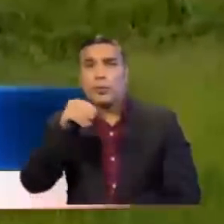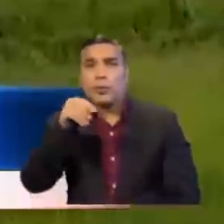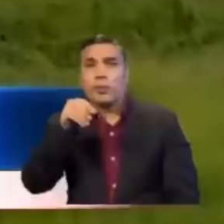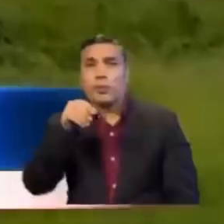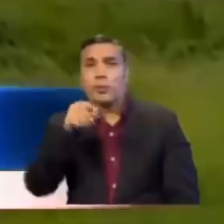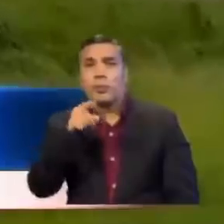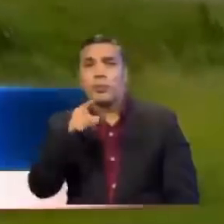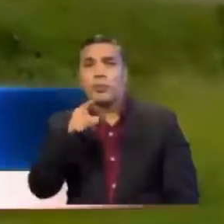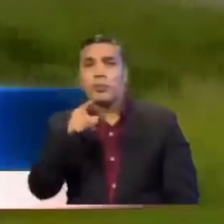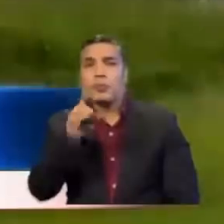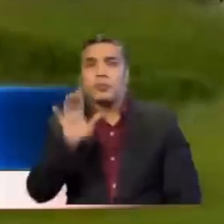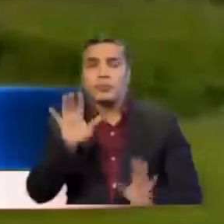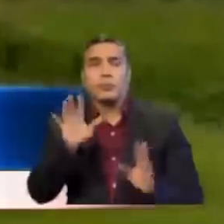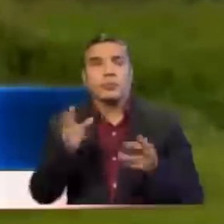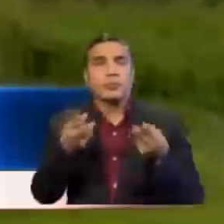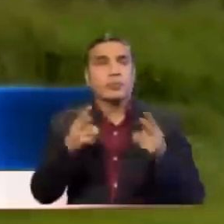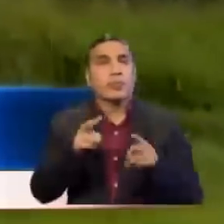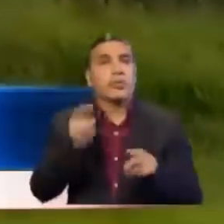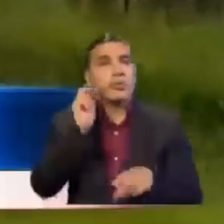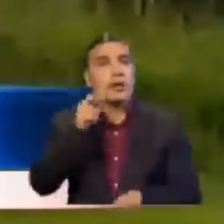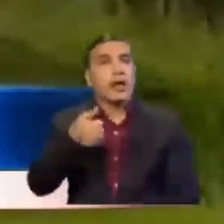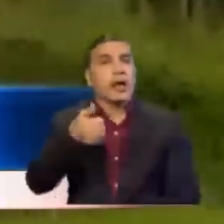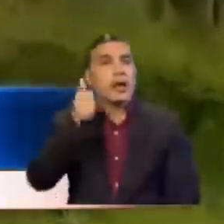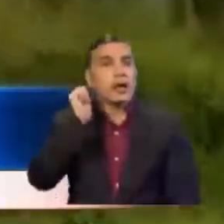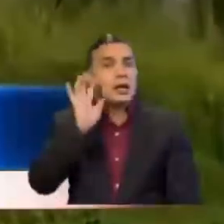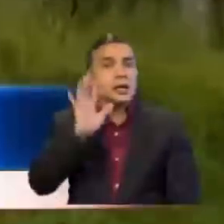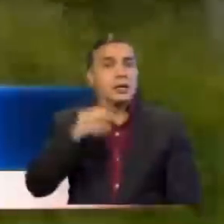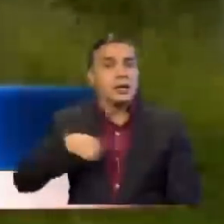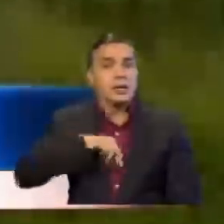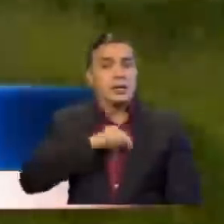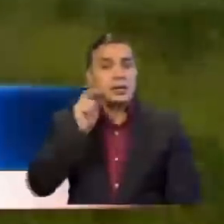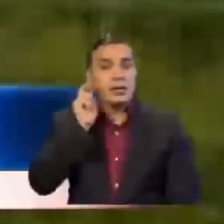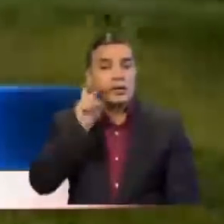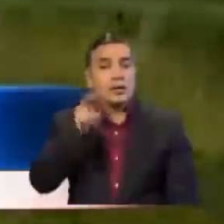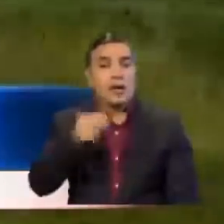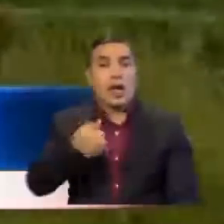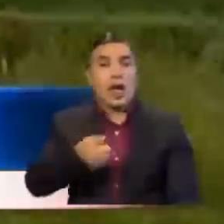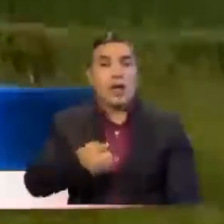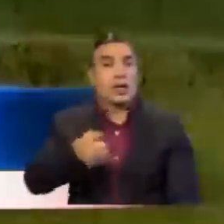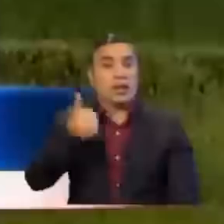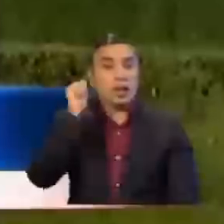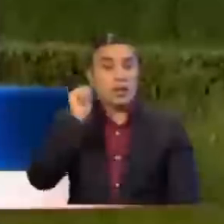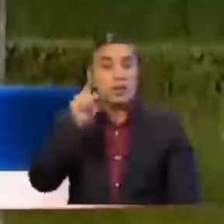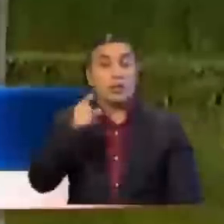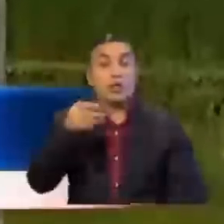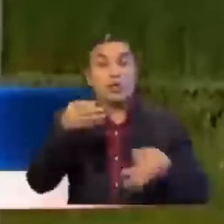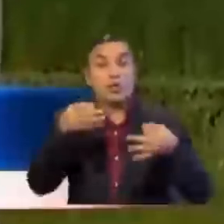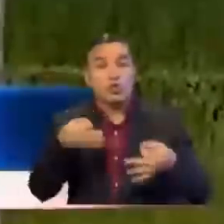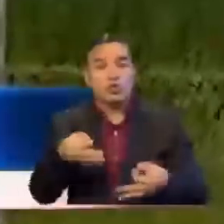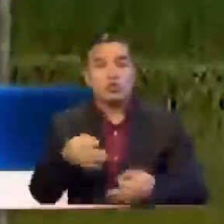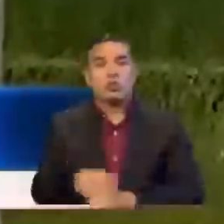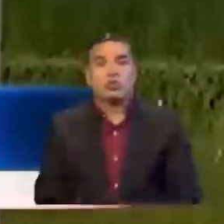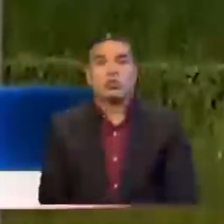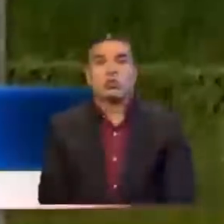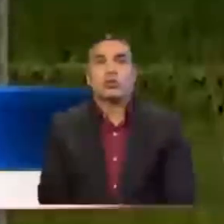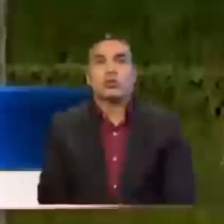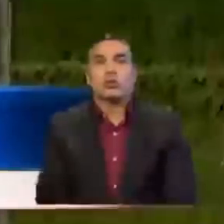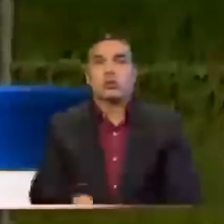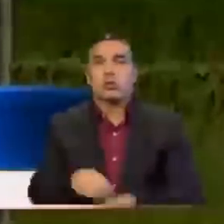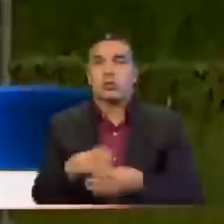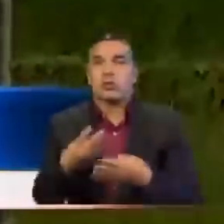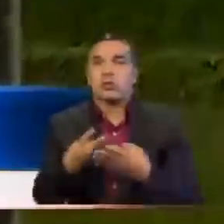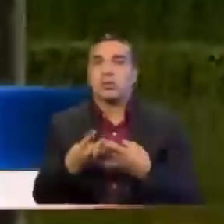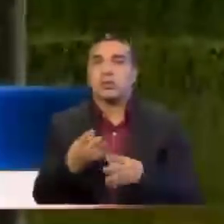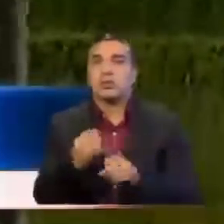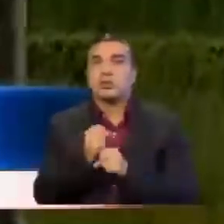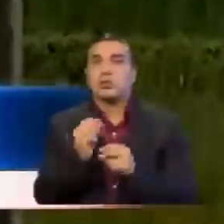humo, lo que también se observaba ayer. Estamos viendo en la parte de atrás, que es justamente donde queda el pabellón de